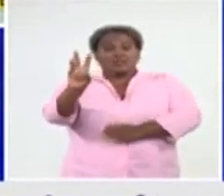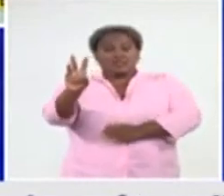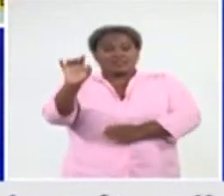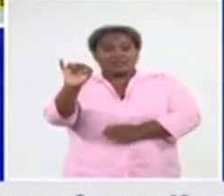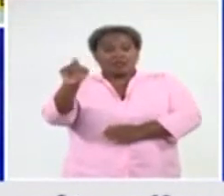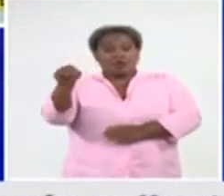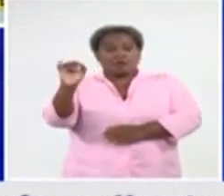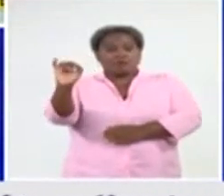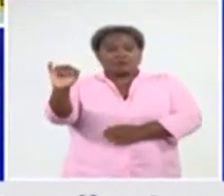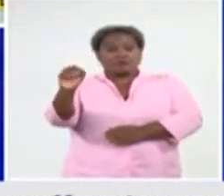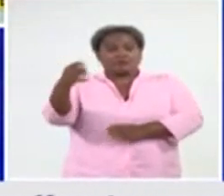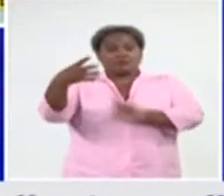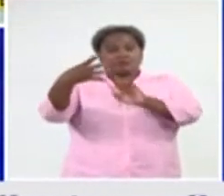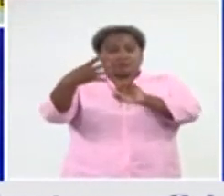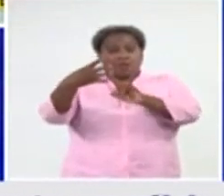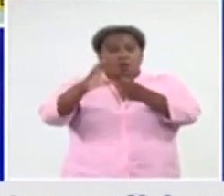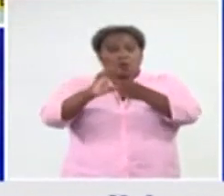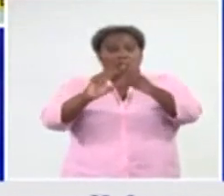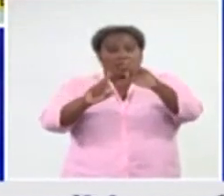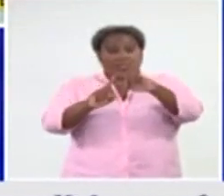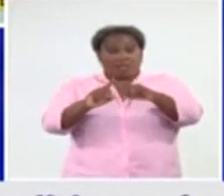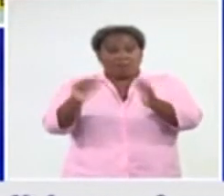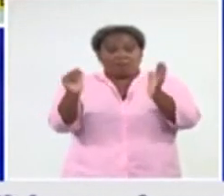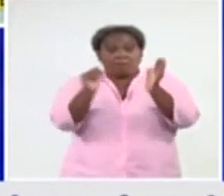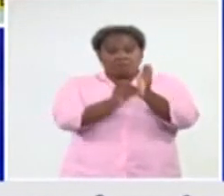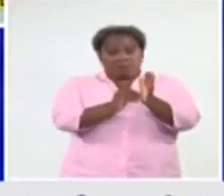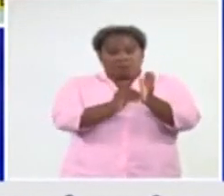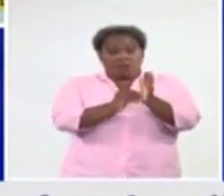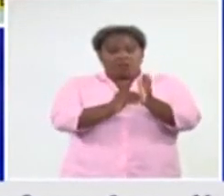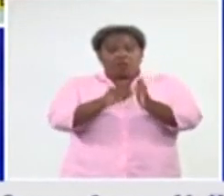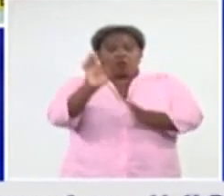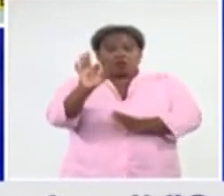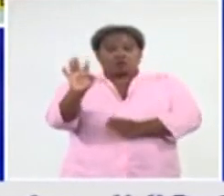1.936,6, Guantánamo